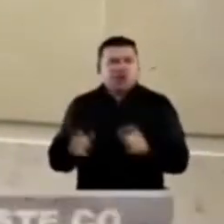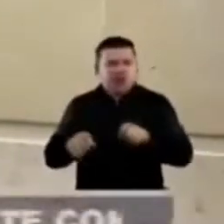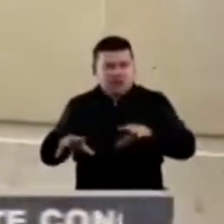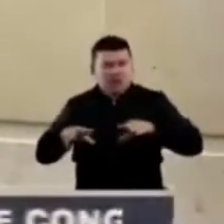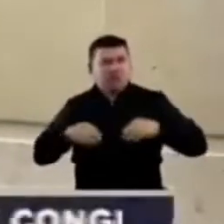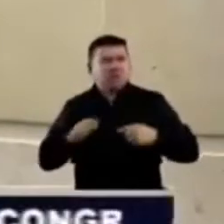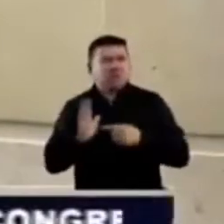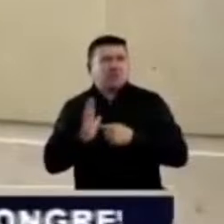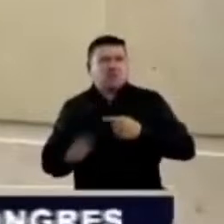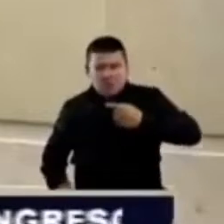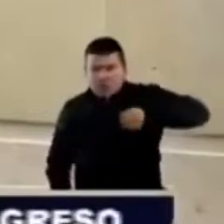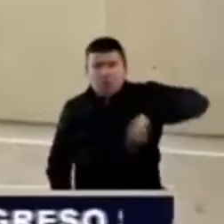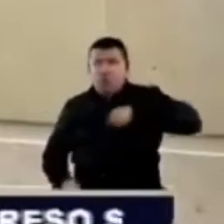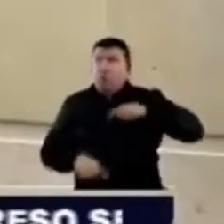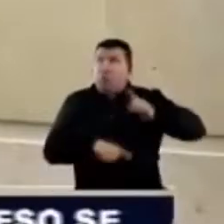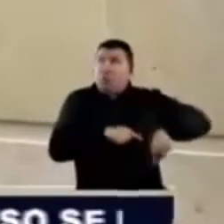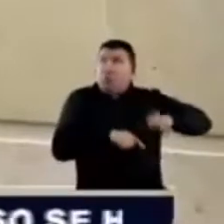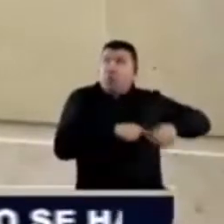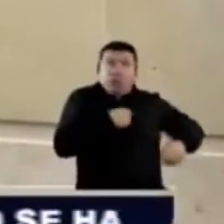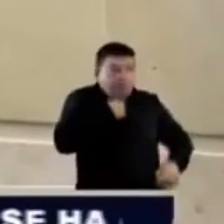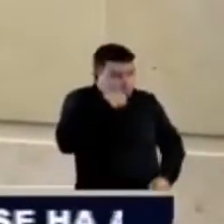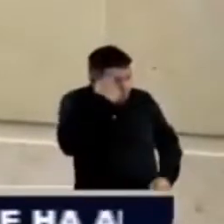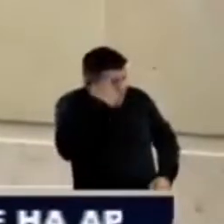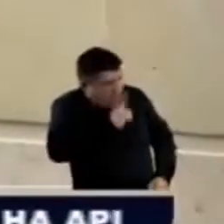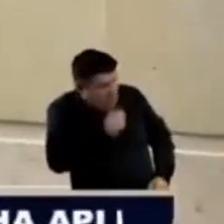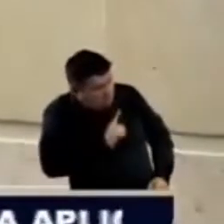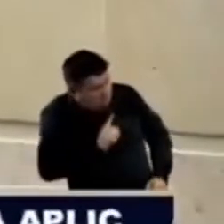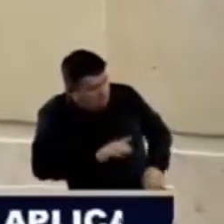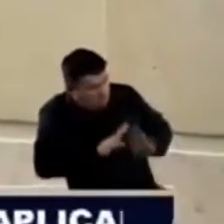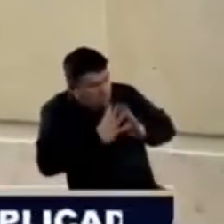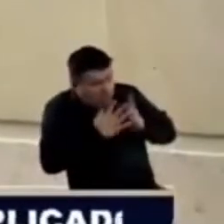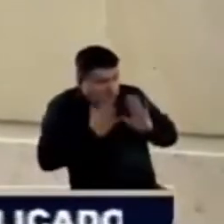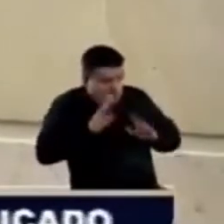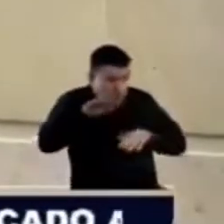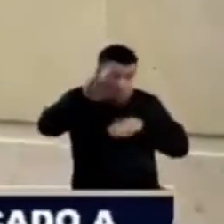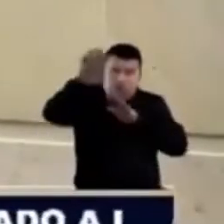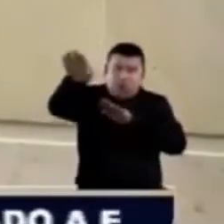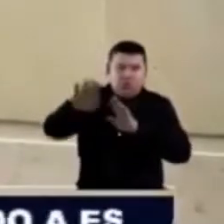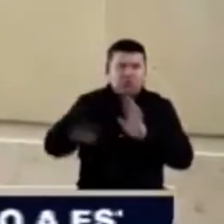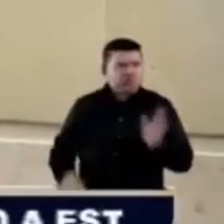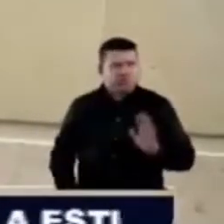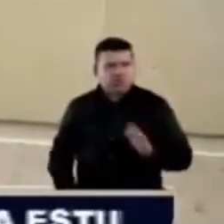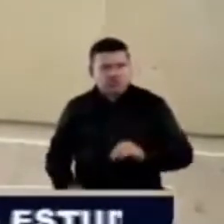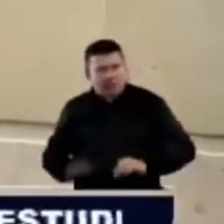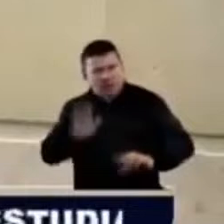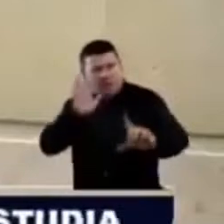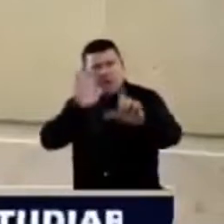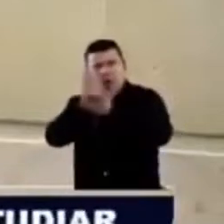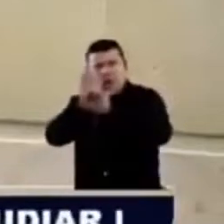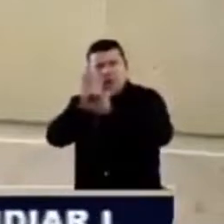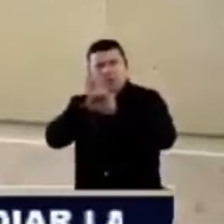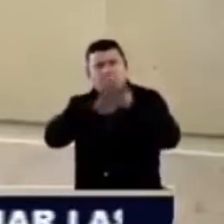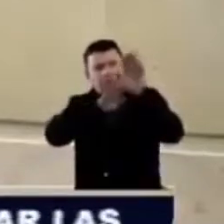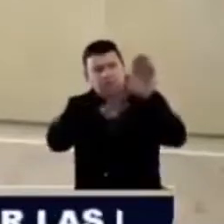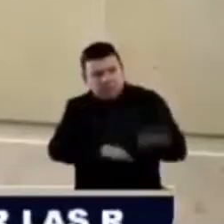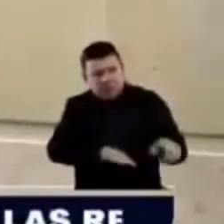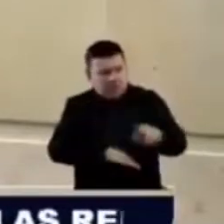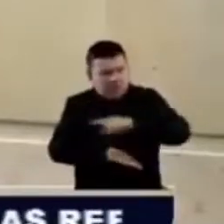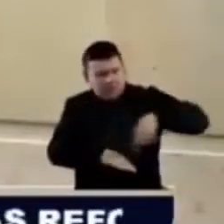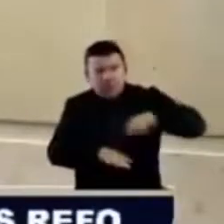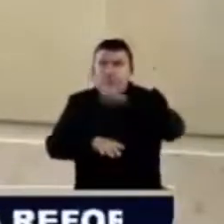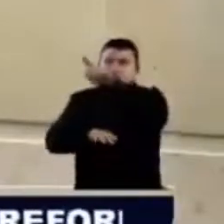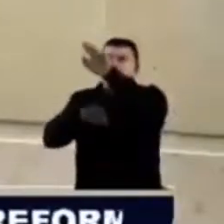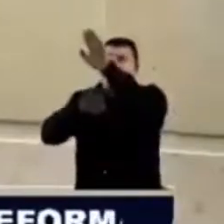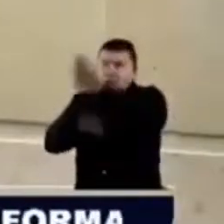hacer y que nosotros no pudiéramos pensar que representamos tan legítimamente como usted la democracia